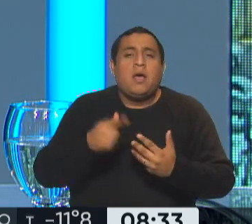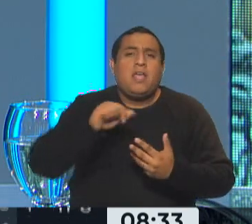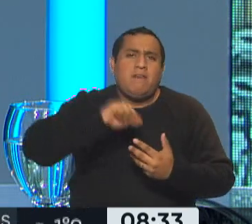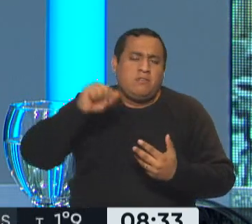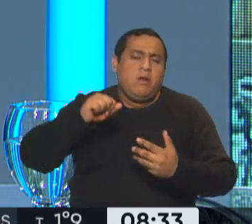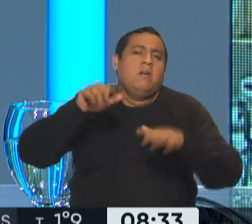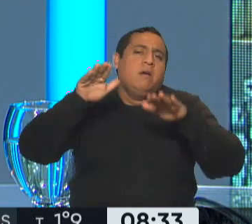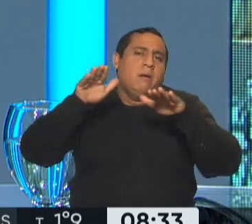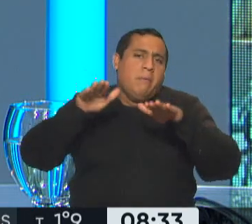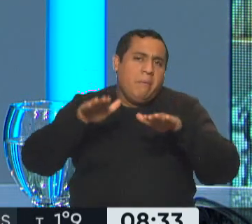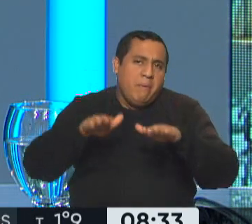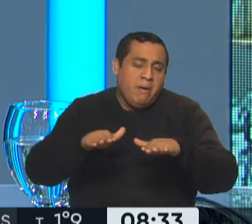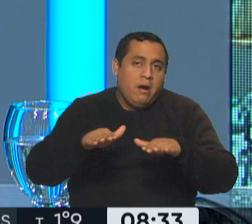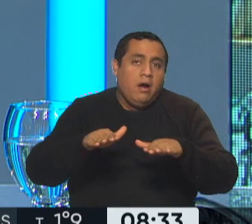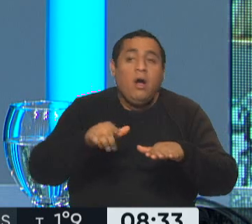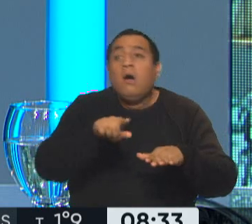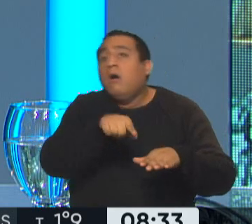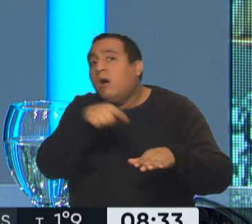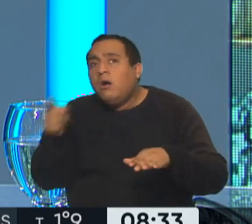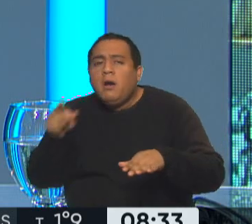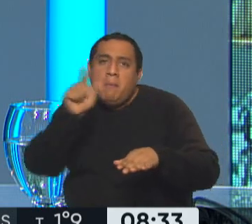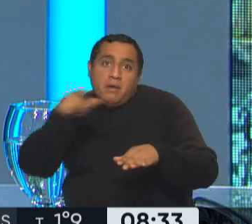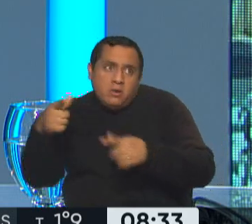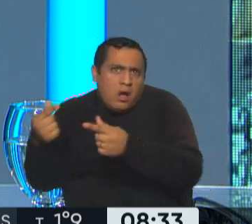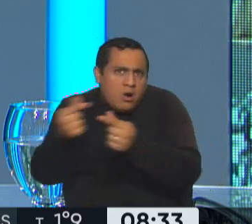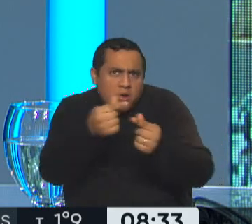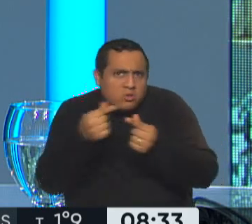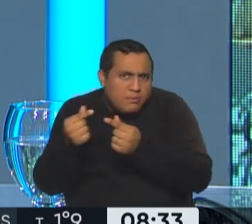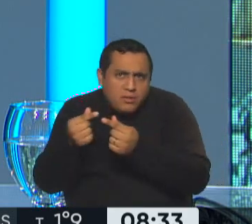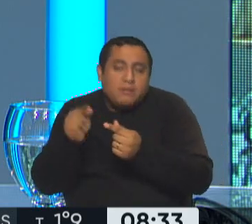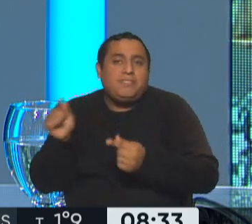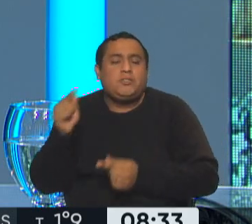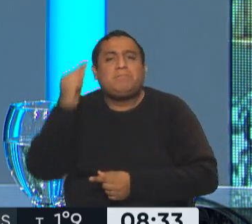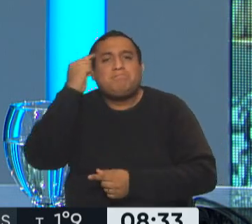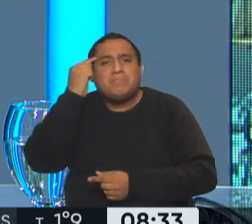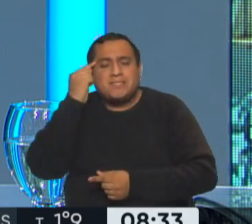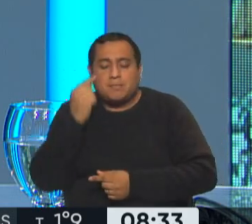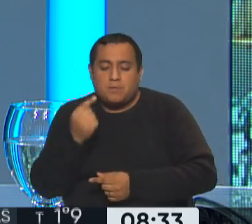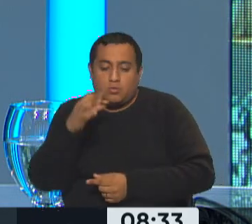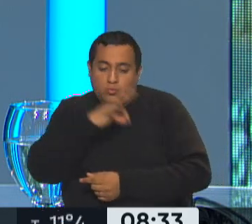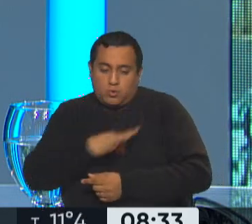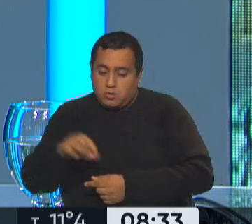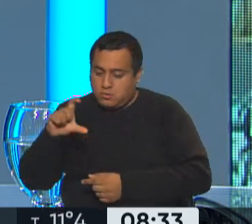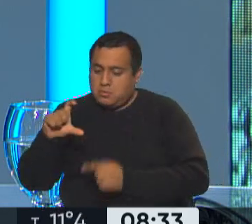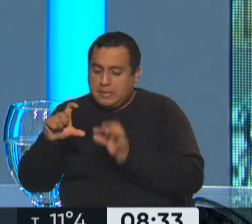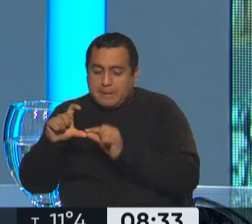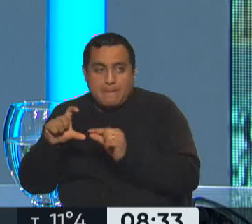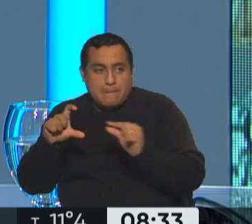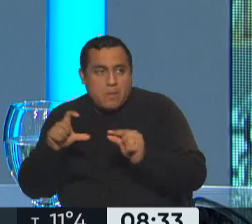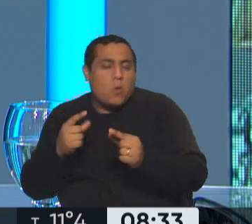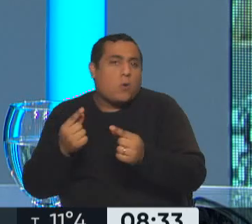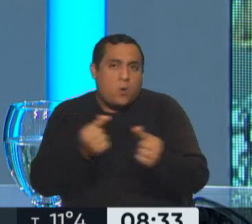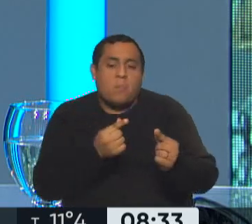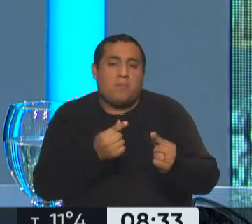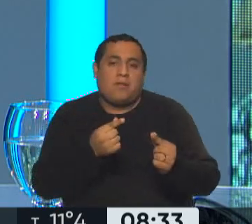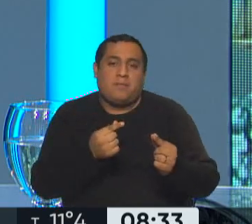inflacionario, ahí empieza. Y el otro tema es el consumidor. El consumidor prioriza su sueldo todos los días. Eso de achicar, de 1